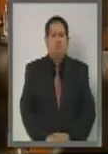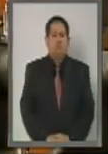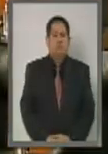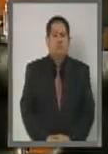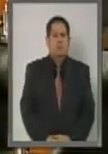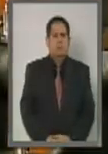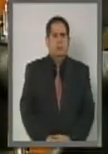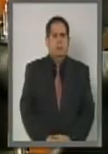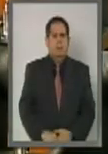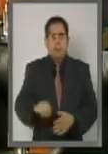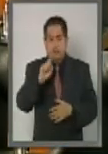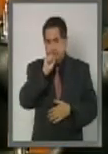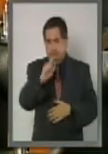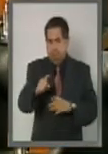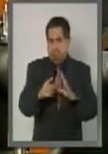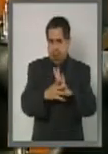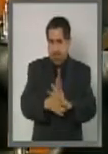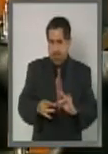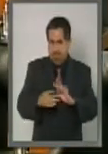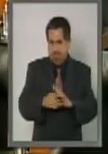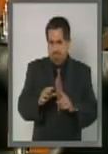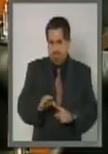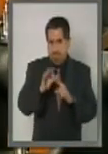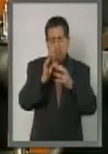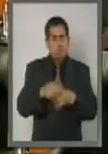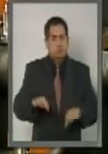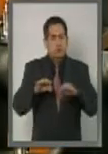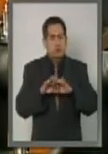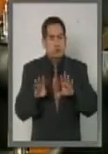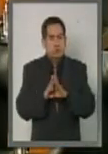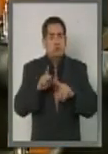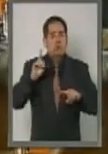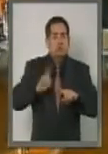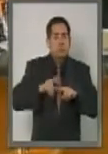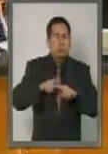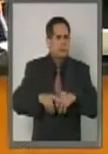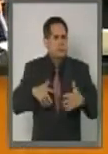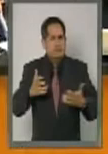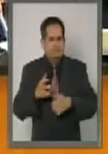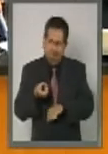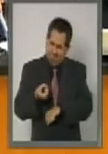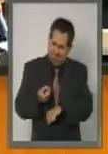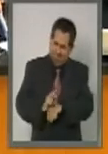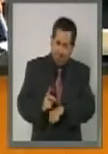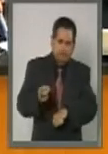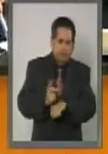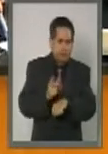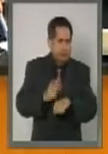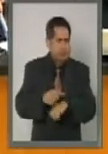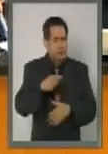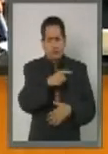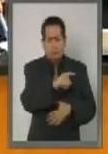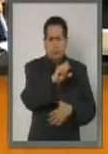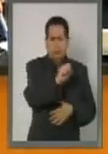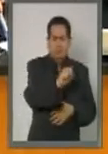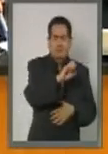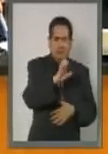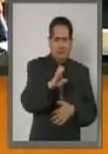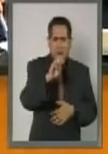Asimismo, quiero destacar la extraordinaria labor que realiza todos los días el Servicio Exterior